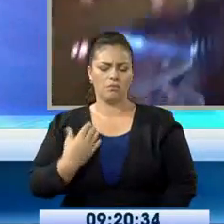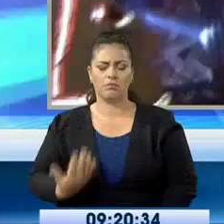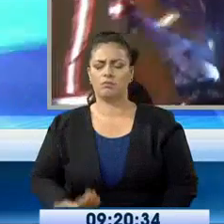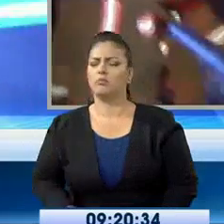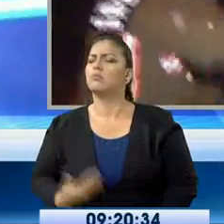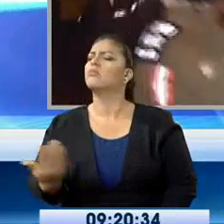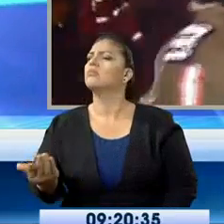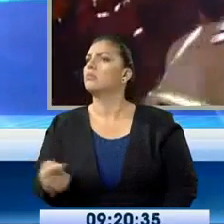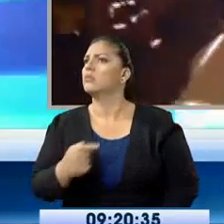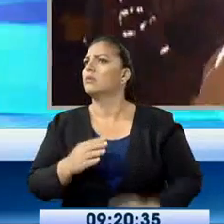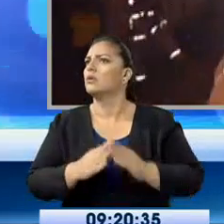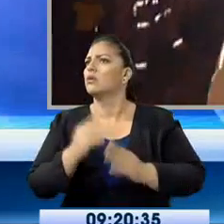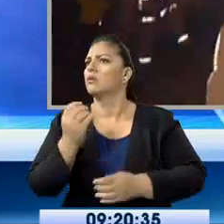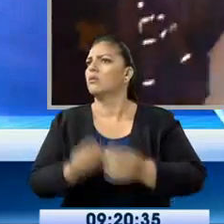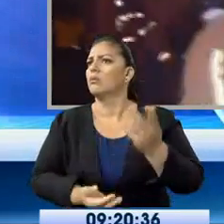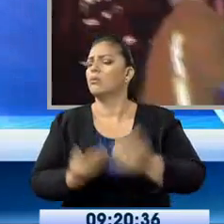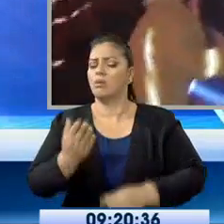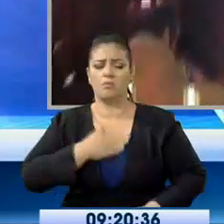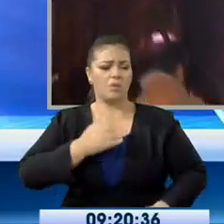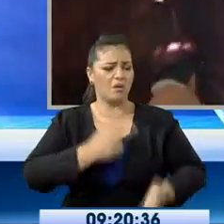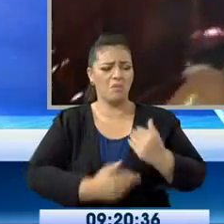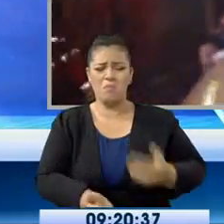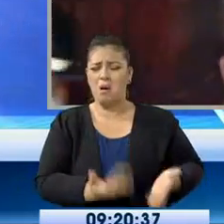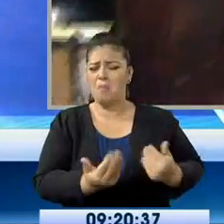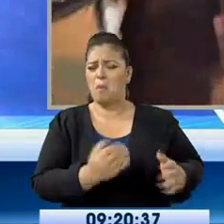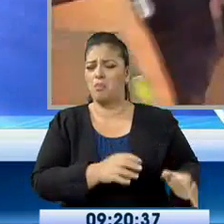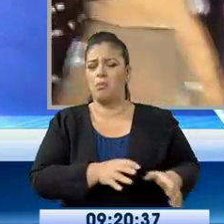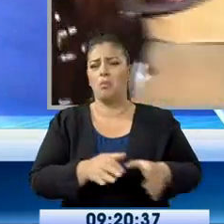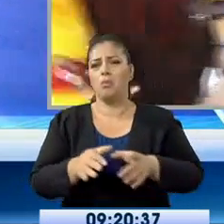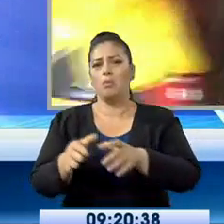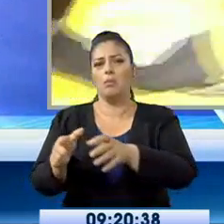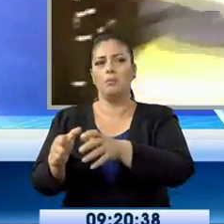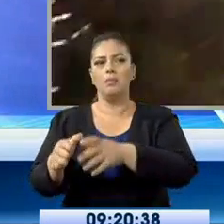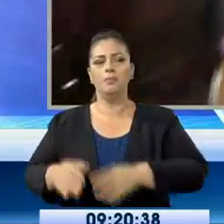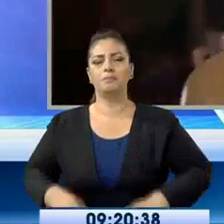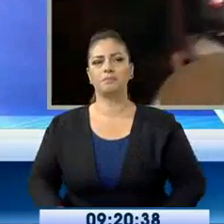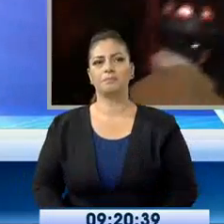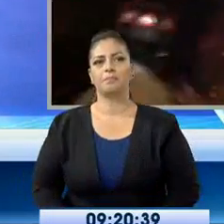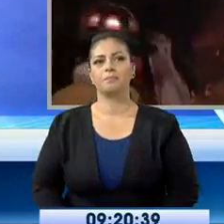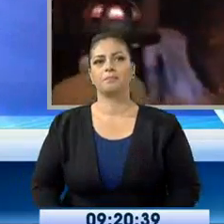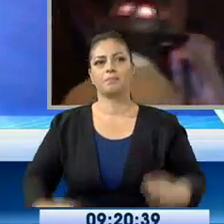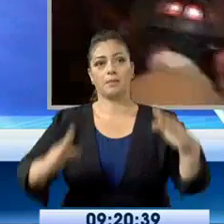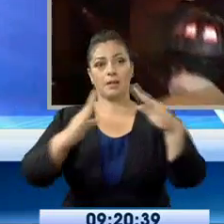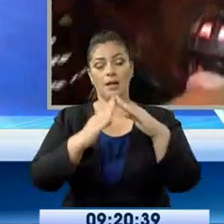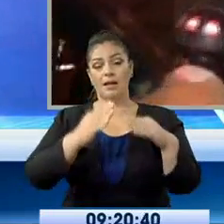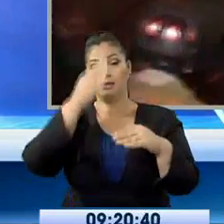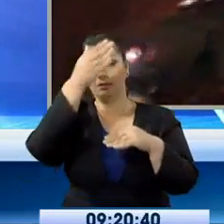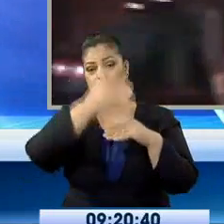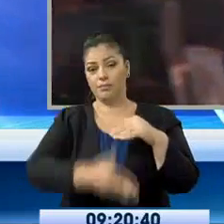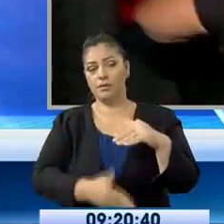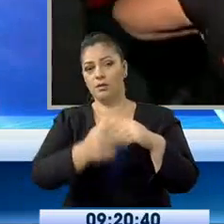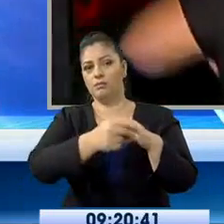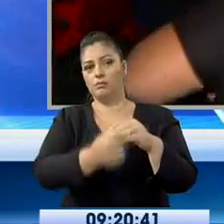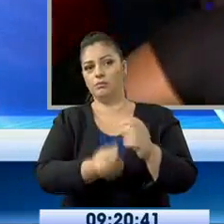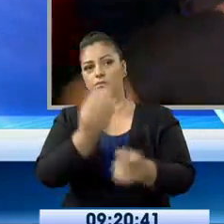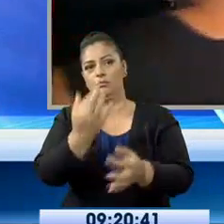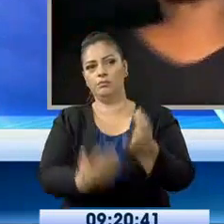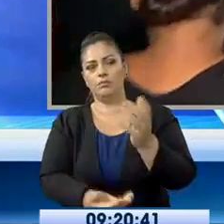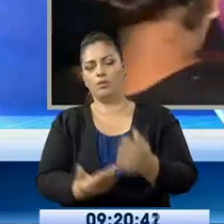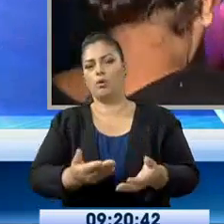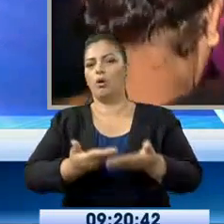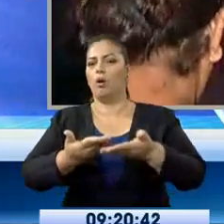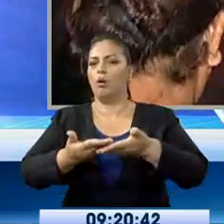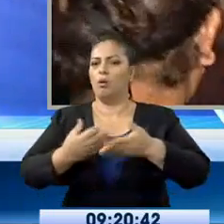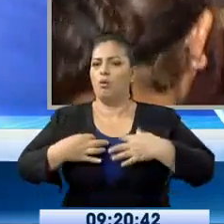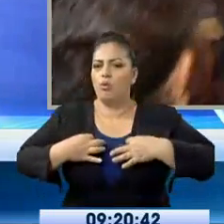ya no sabían ni cómo salir. Vivienda se quemó, dicen, hasta la mitad, ¿no? Sí, la mitad. Y igual se me quemó todo, ropa, todo,